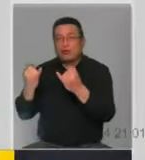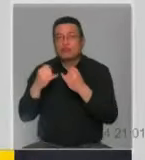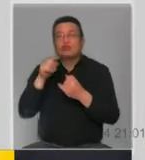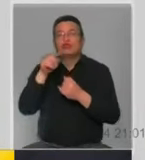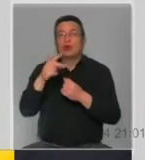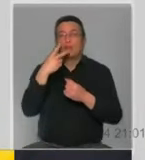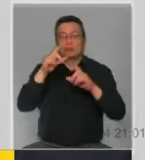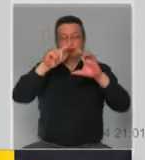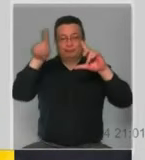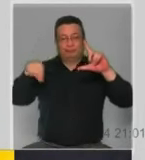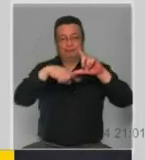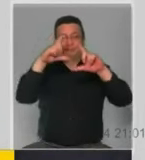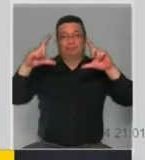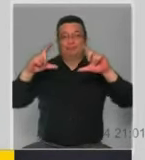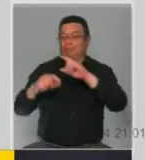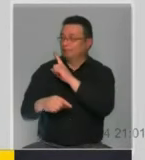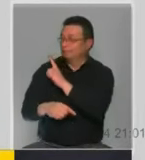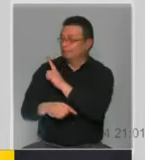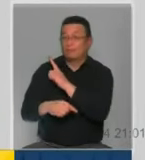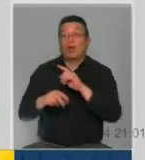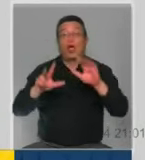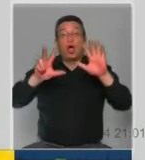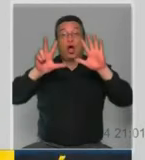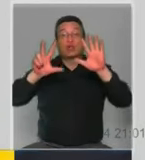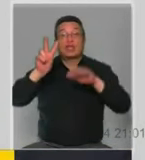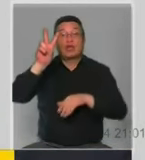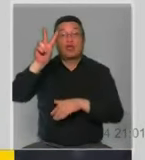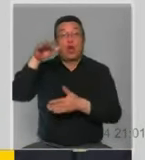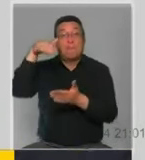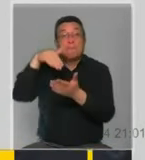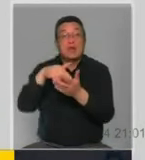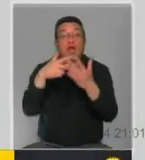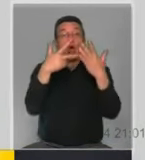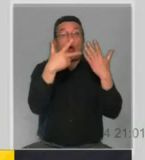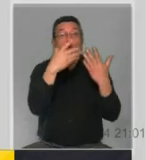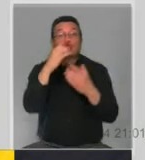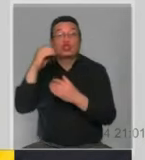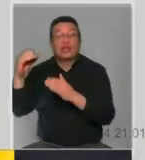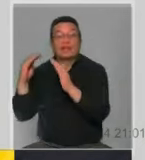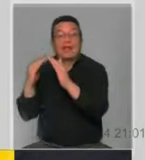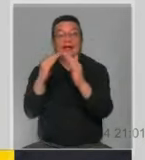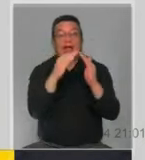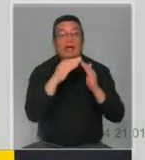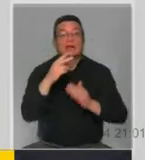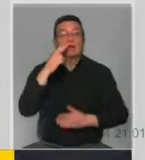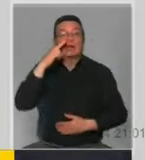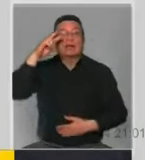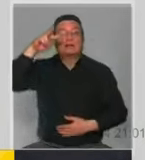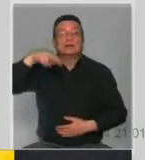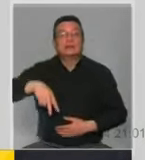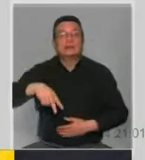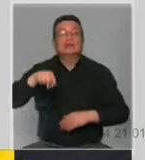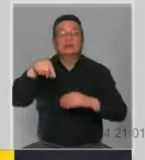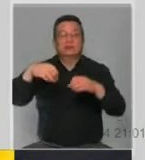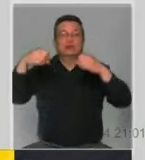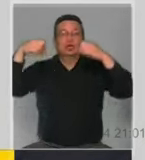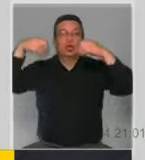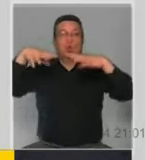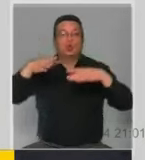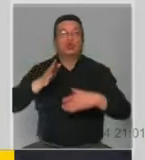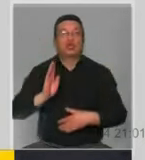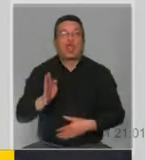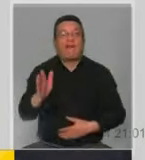el gráfico de torta que vemos en pantalla. 82.800 clientes aún se encuentran sin energía